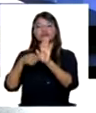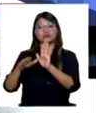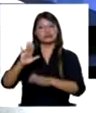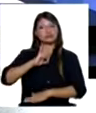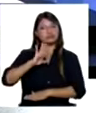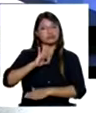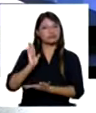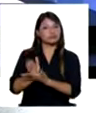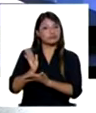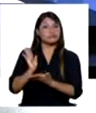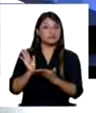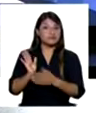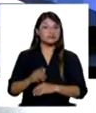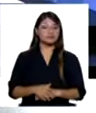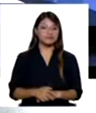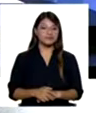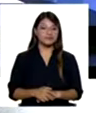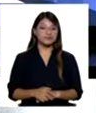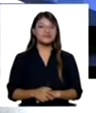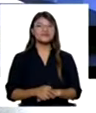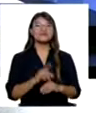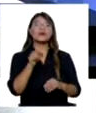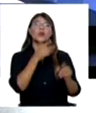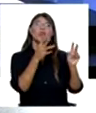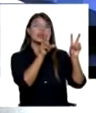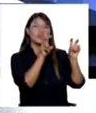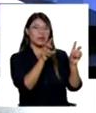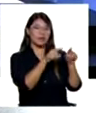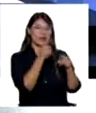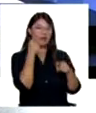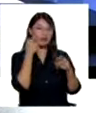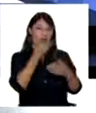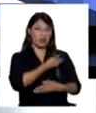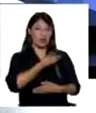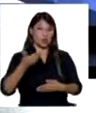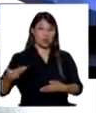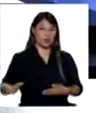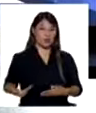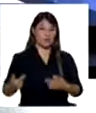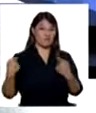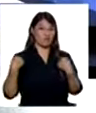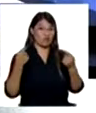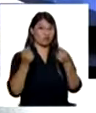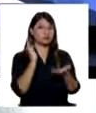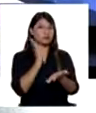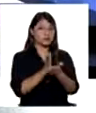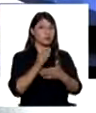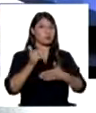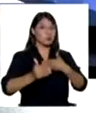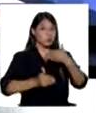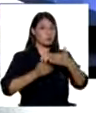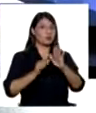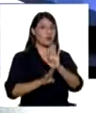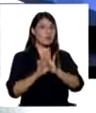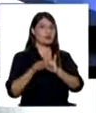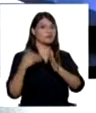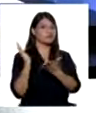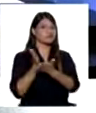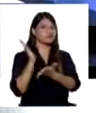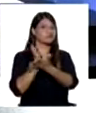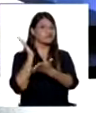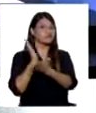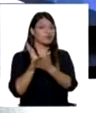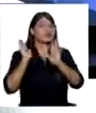buen comportamiento. Bueno, a propósito, ¿no?, de estos temas, el Ejecutivo no descarta medidas mucho más rigurosas para garantizar, pues, la seguridad en los